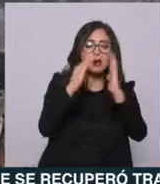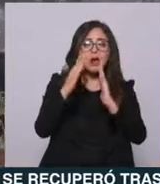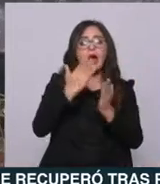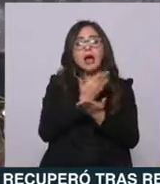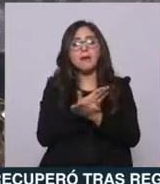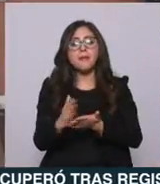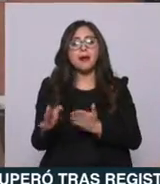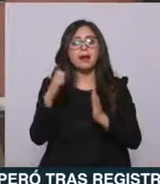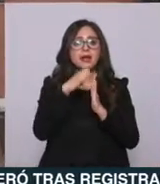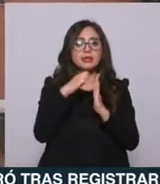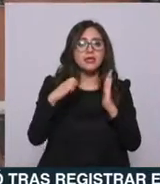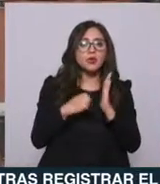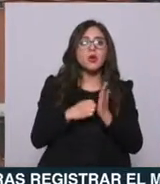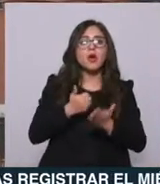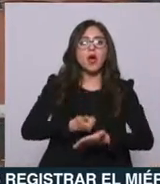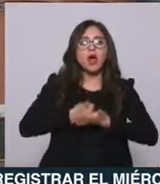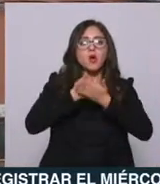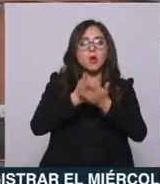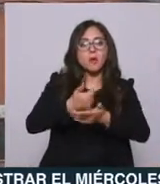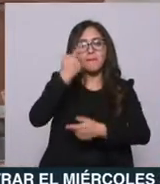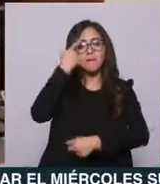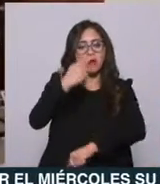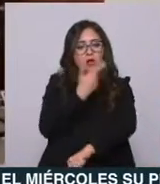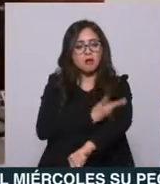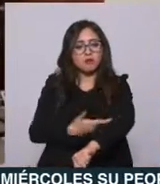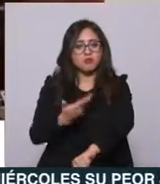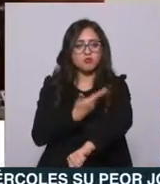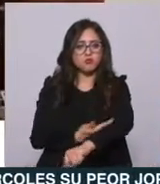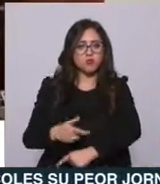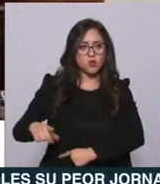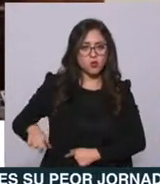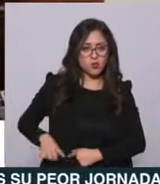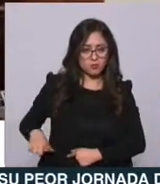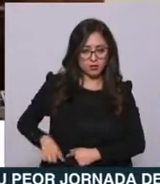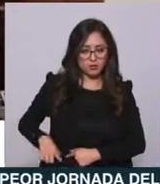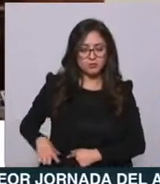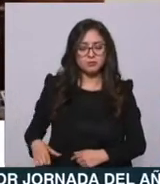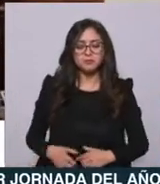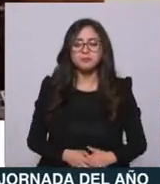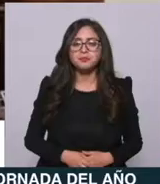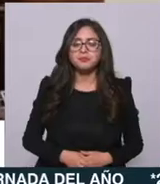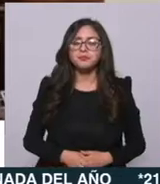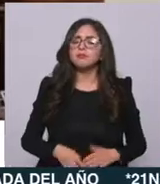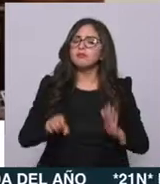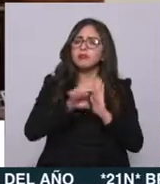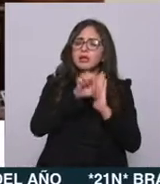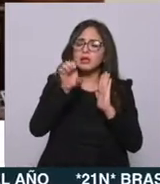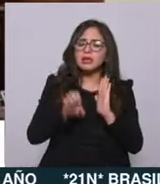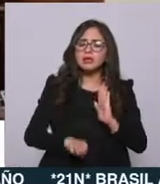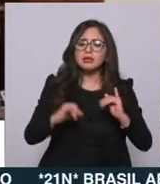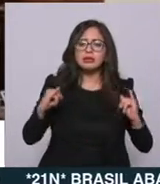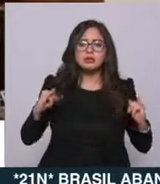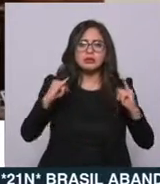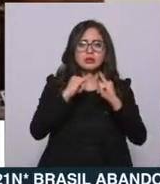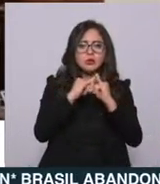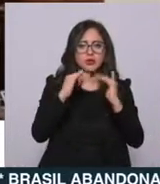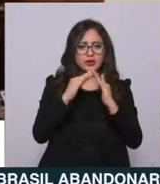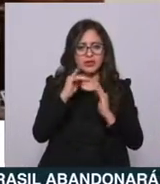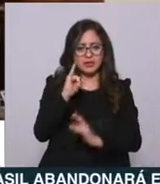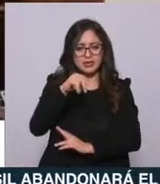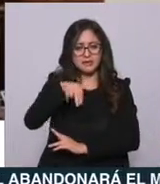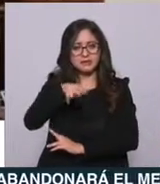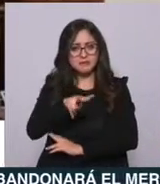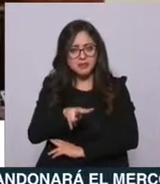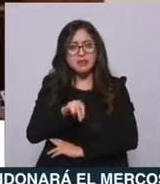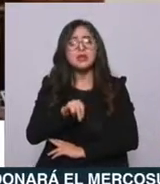escrituras permiten acceder a otros programas de gobierno. Por ejemplo, el Instituto de Vivienda tiene un programa de mejoramiento,